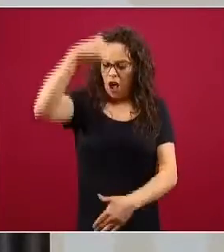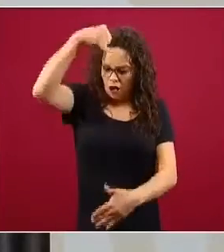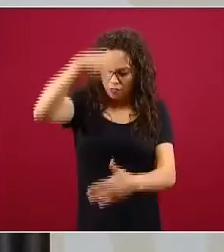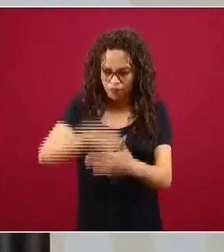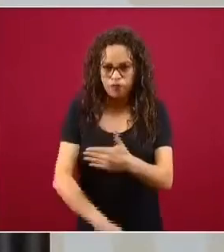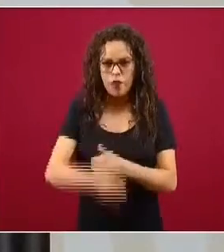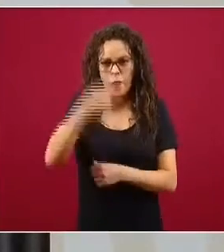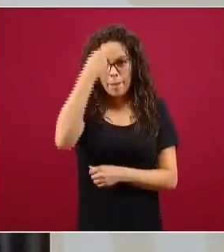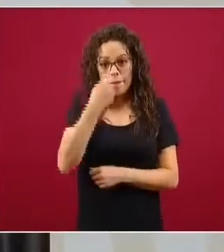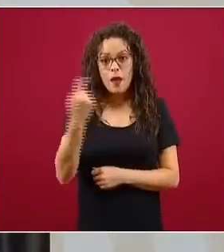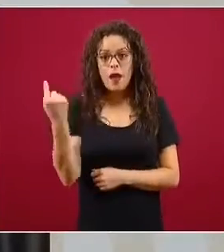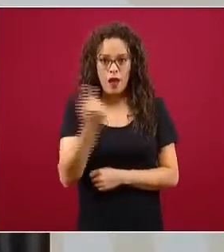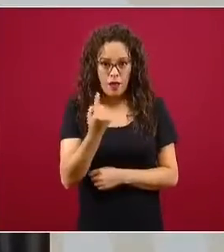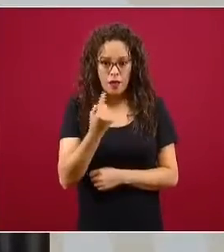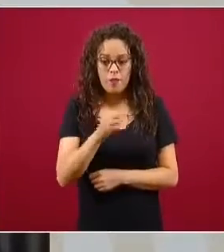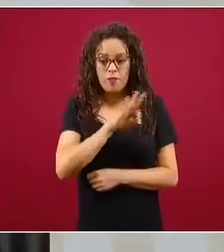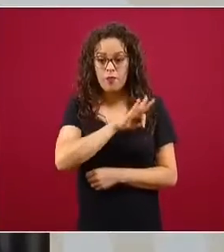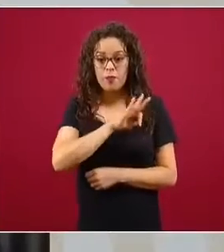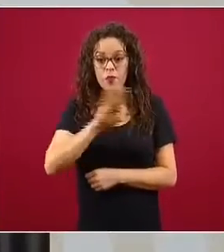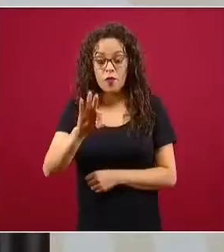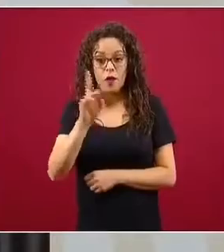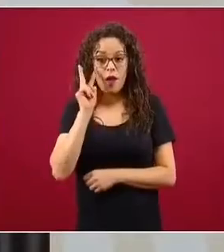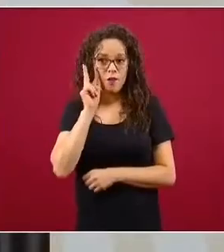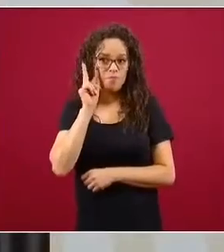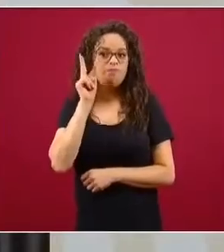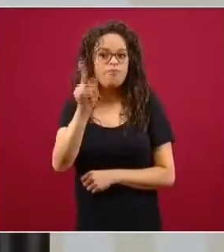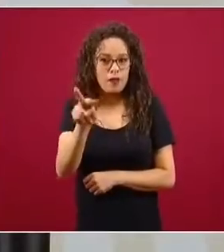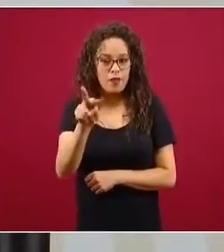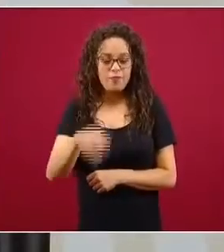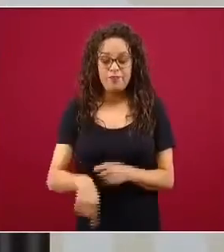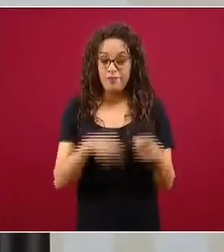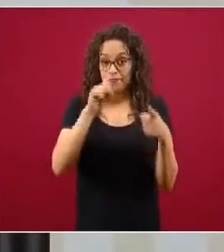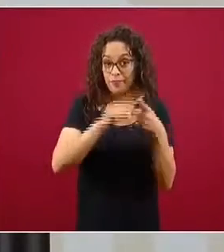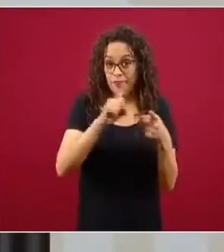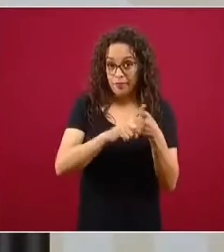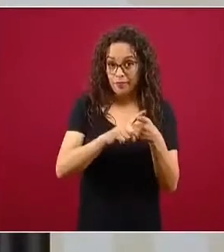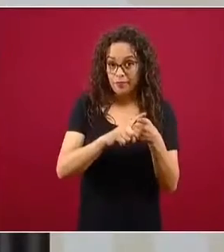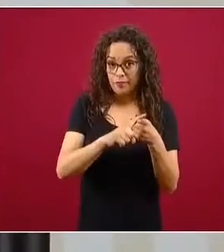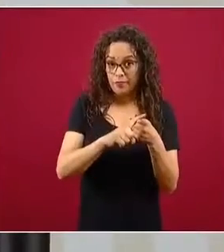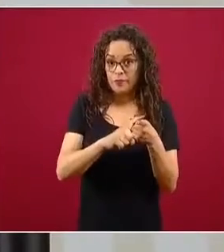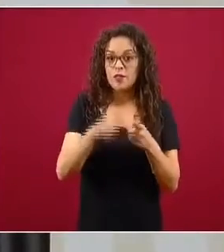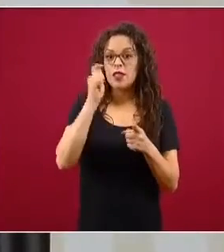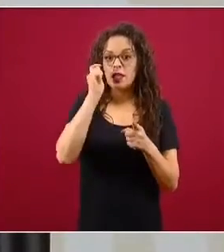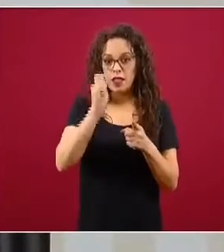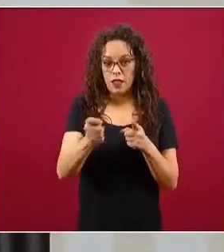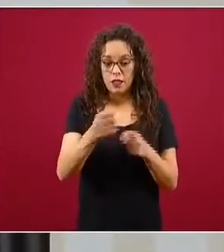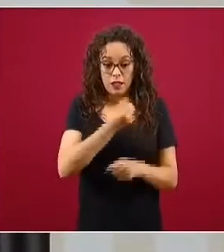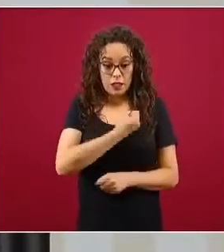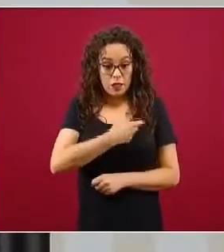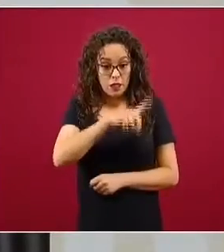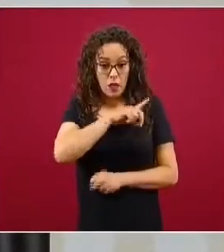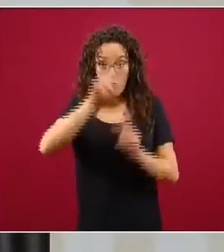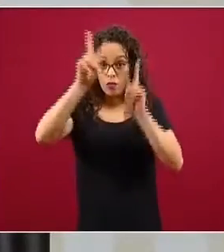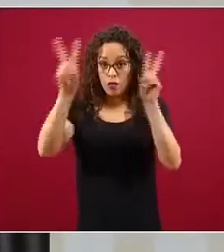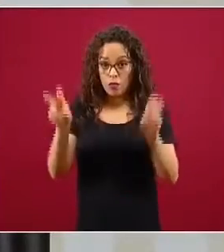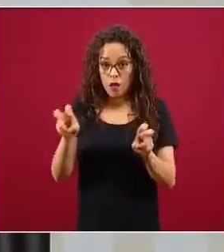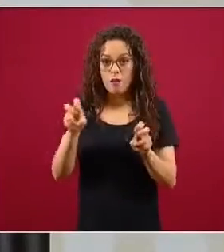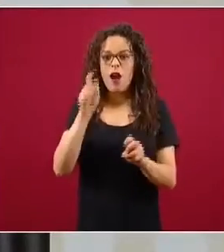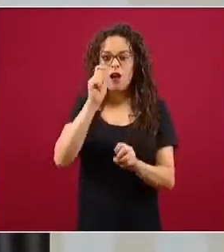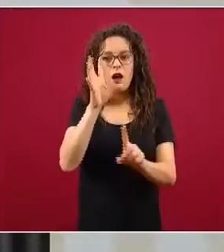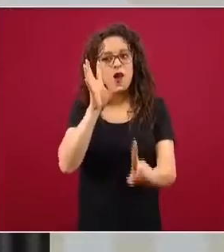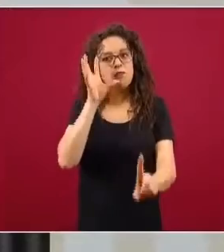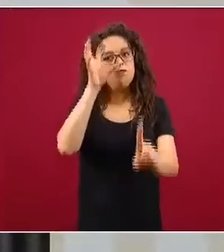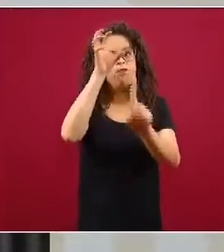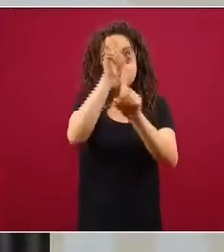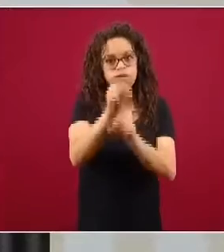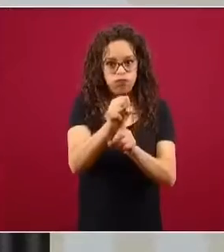para visualizar, por un lado, los retos que enfrentamos en salud en México, en un campo